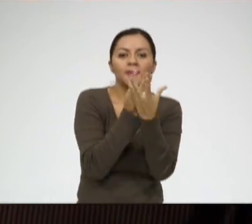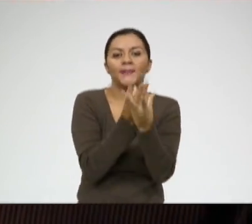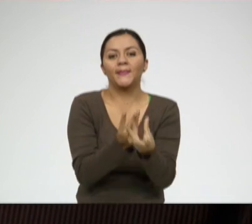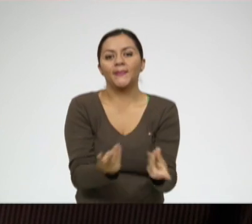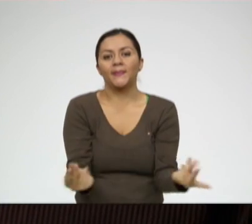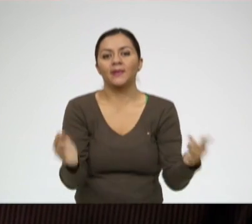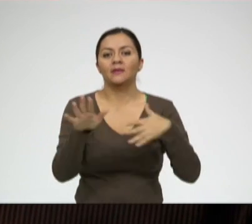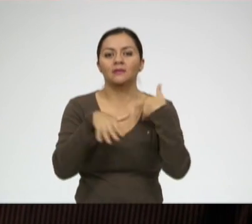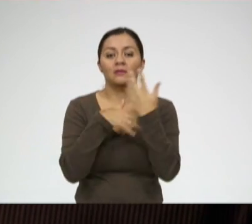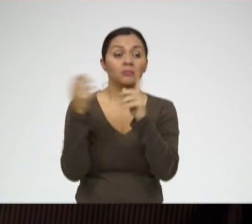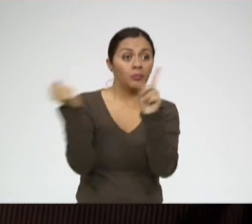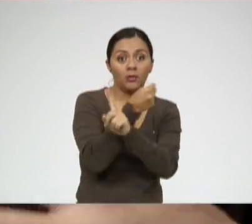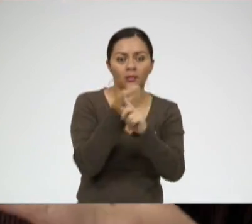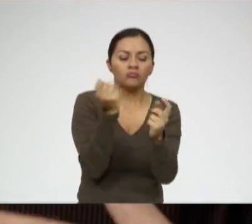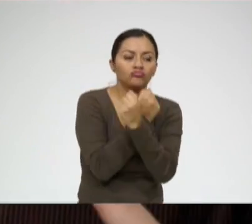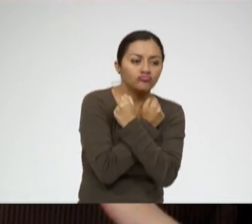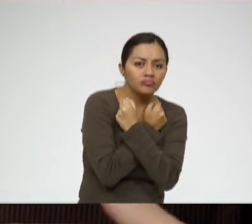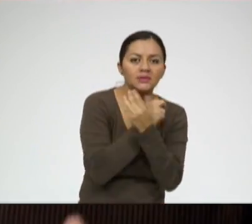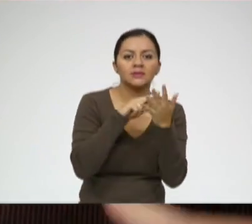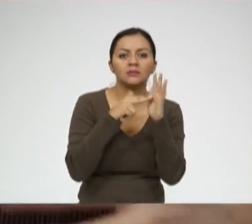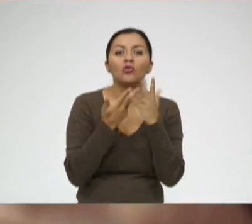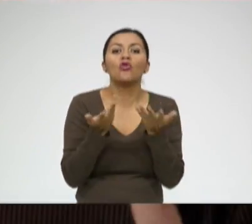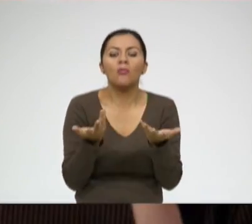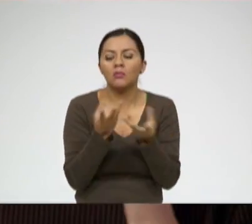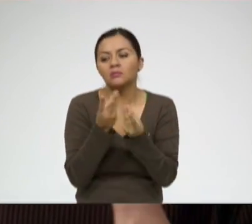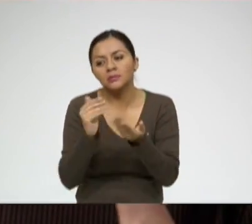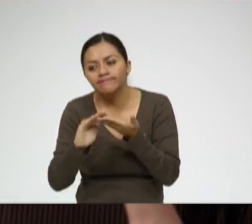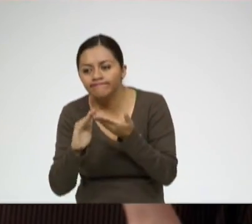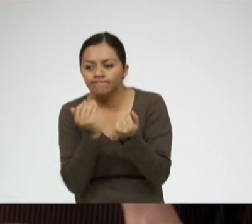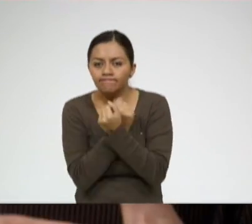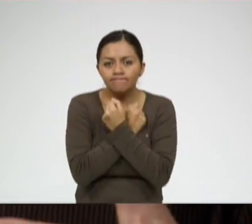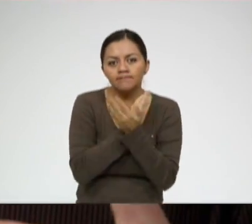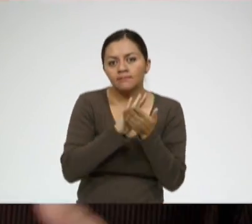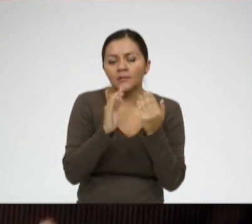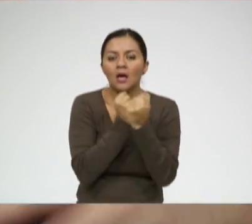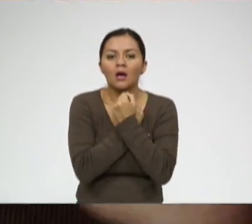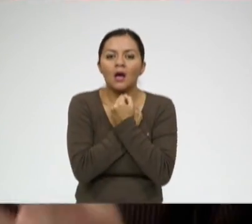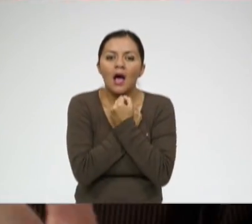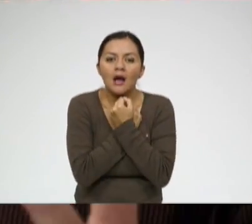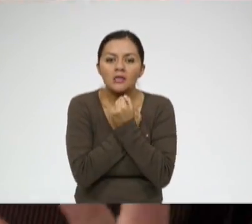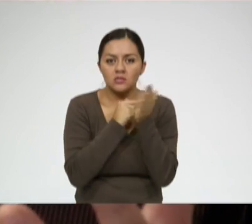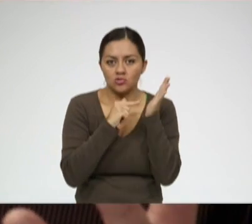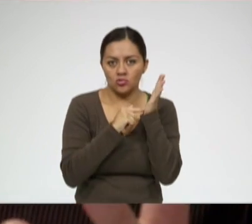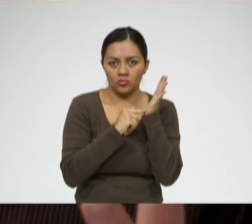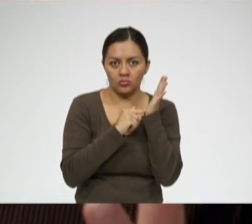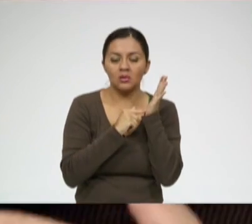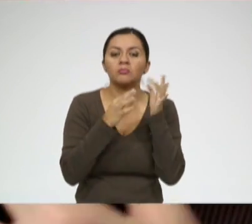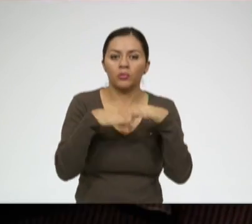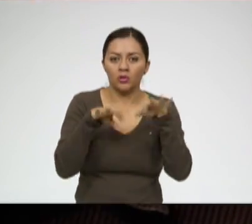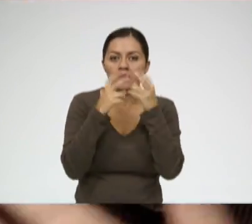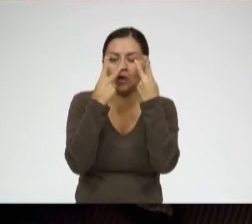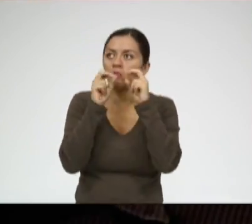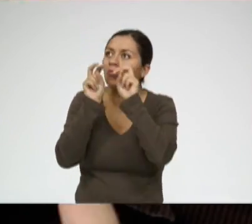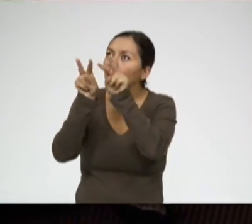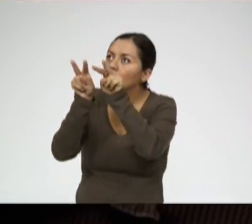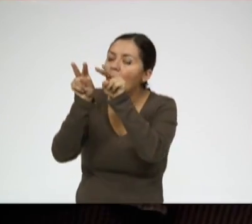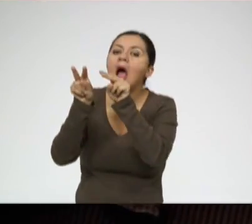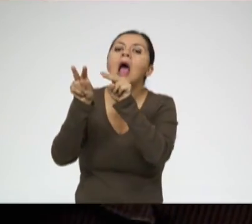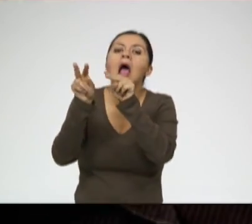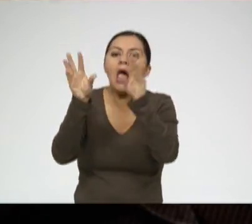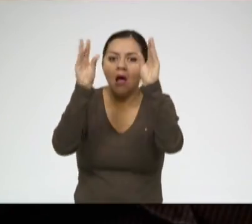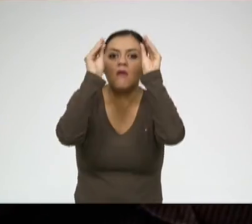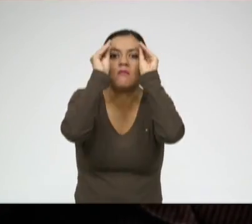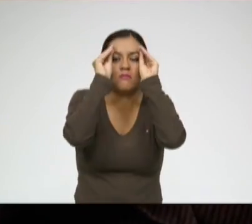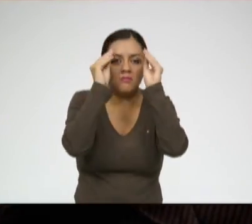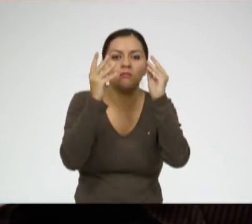de agresividad, a través del cariño, a través del afecto. Desarrollo del afecto, que sean capaces de mantener